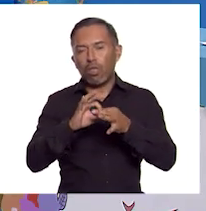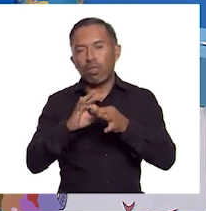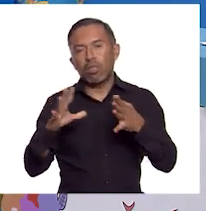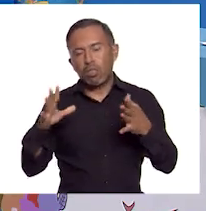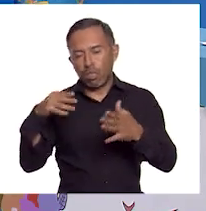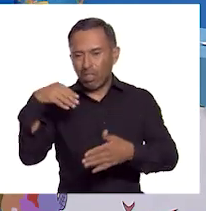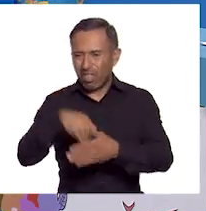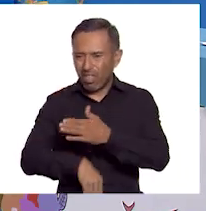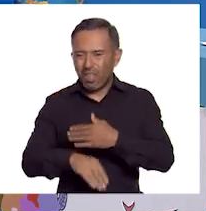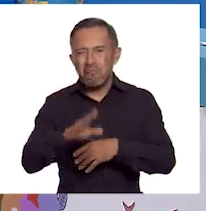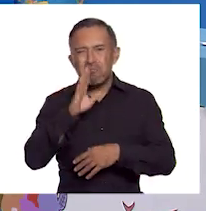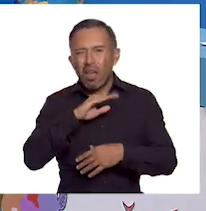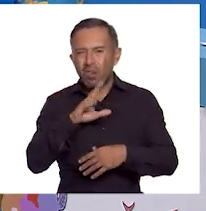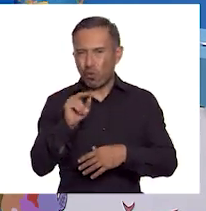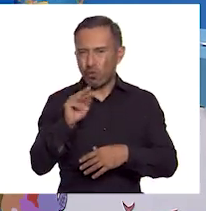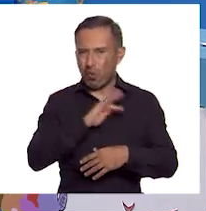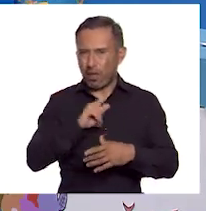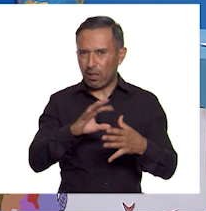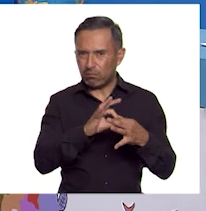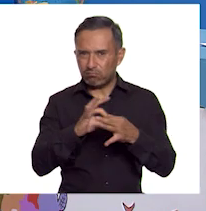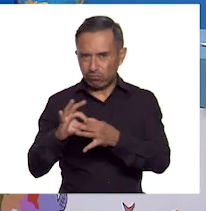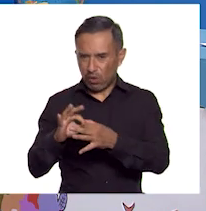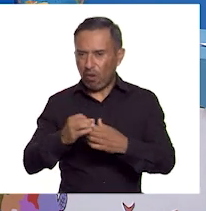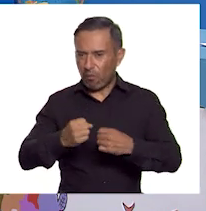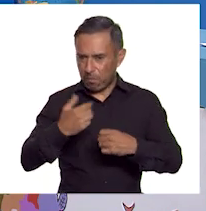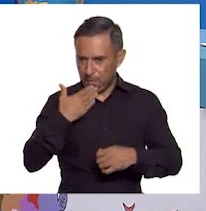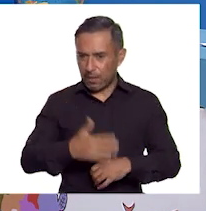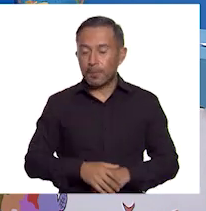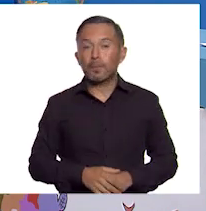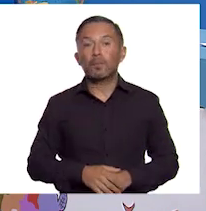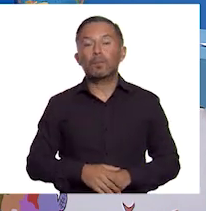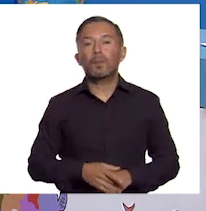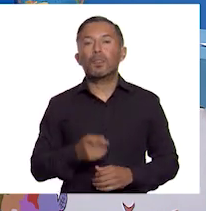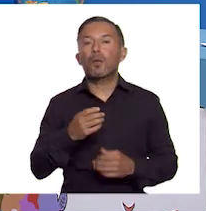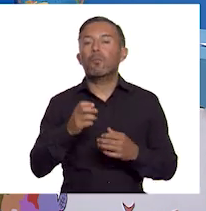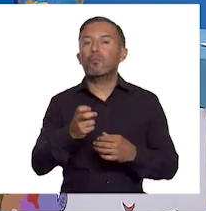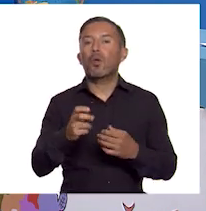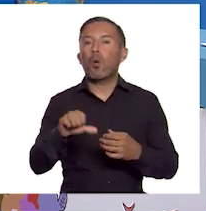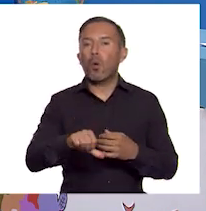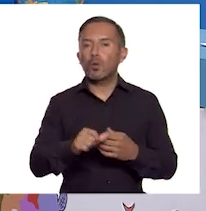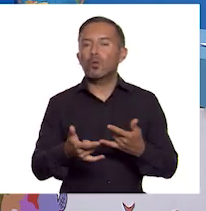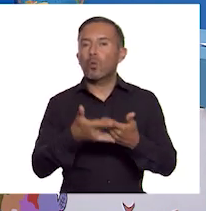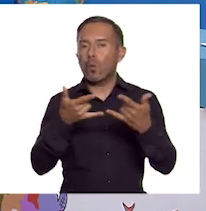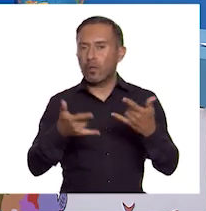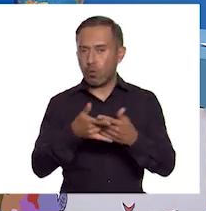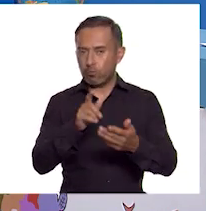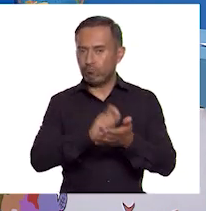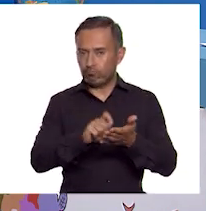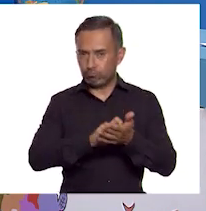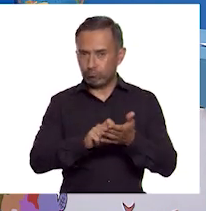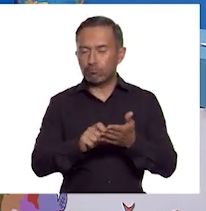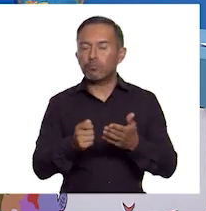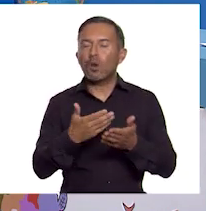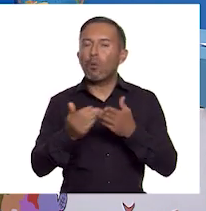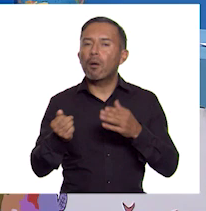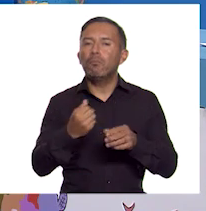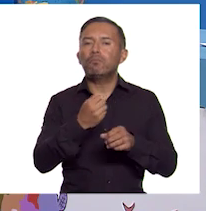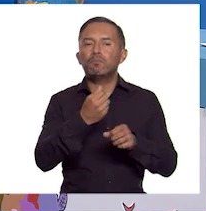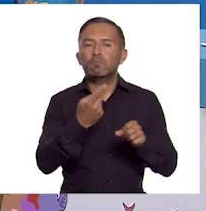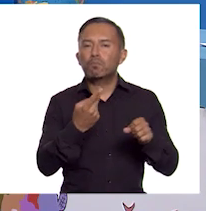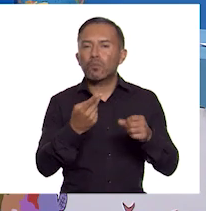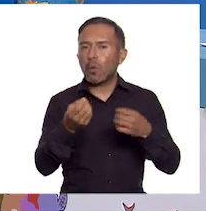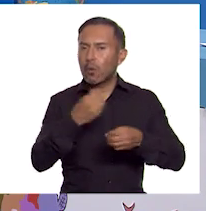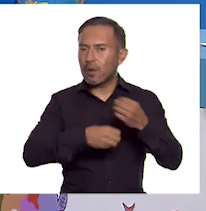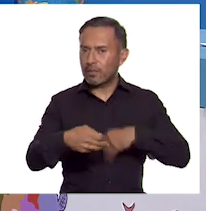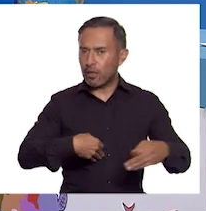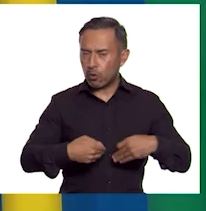vamos a hacer un breve análisis de la trama del cuento que vamos a leer para seguir imaginando la secuencia de acontecimientos en su obra